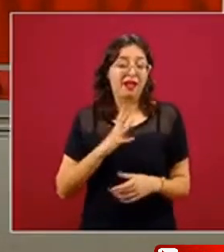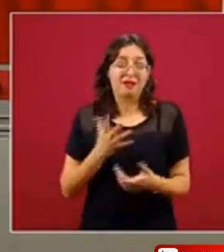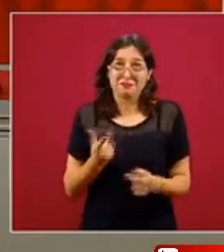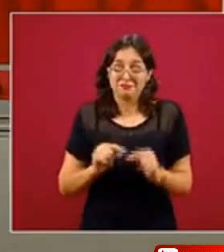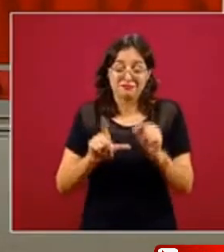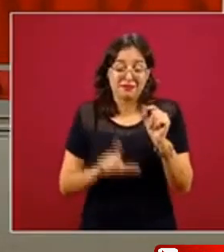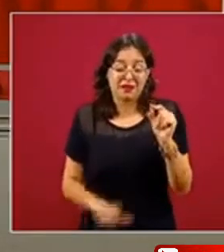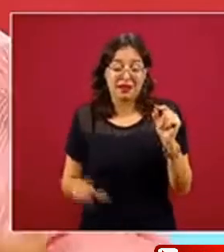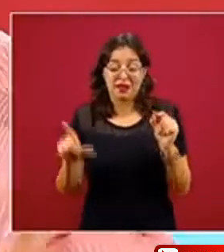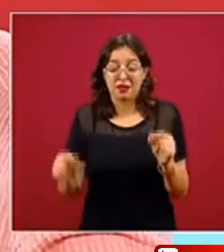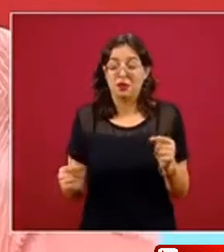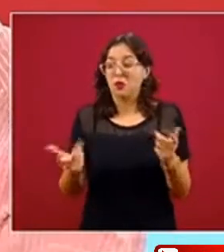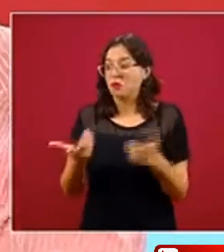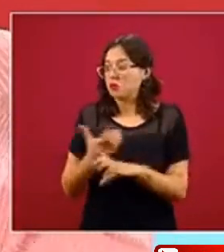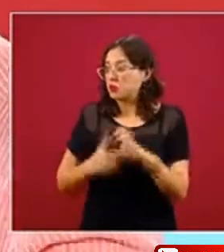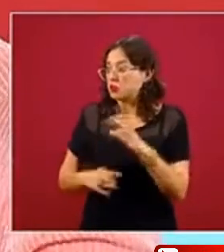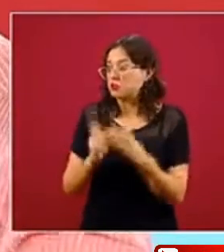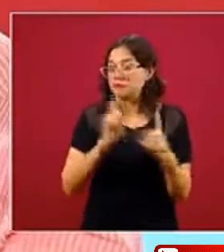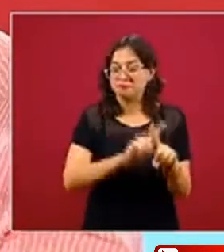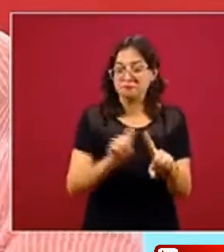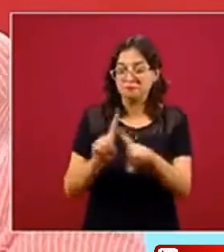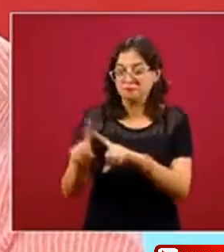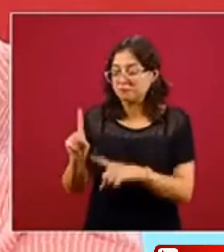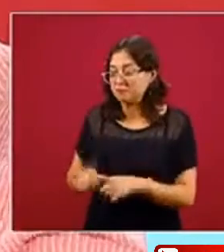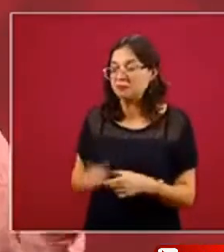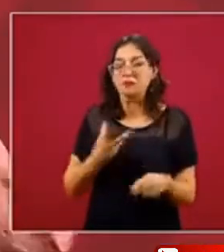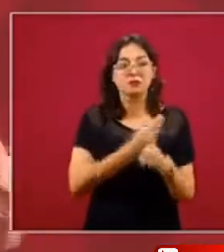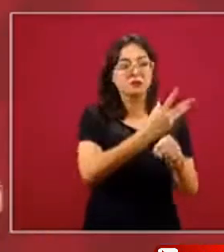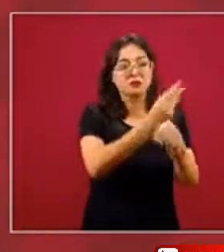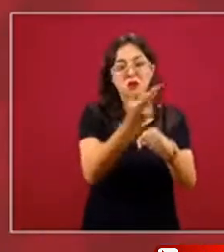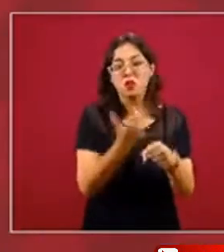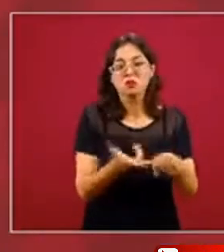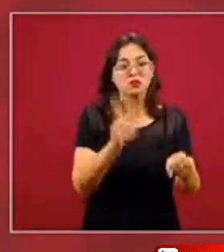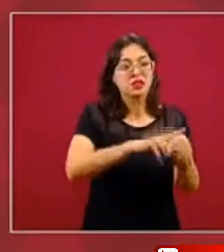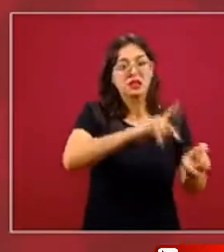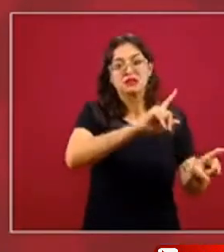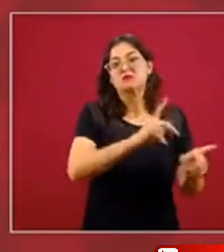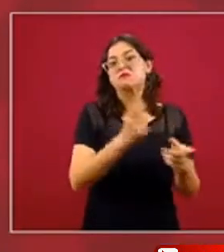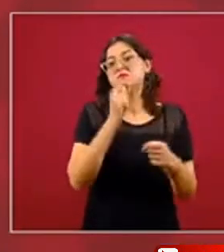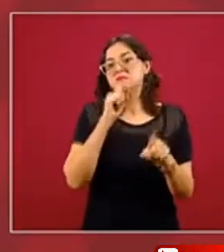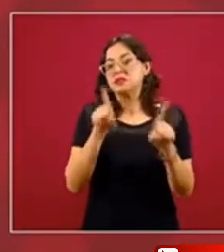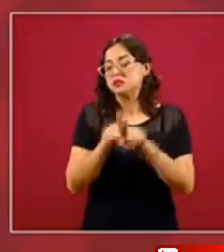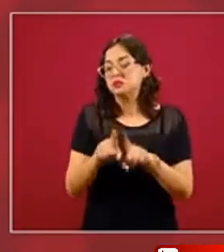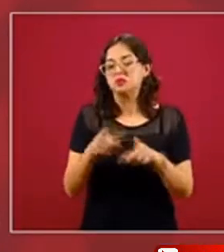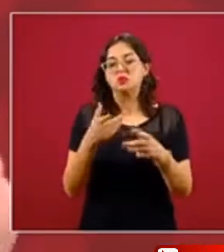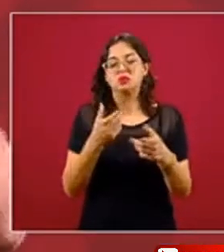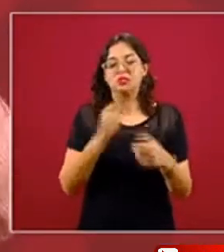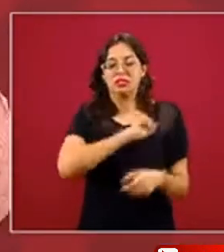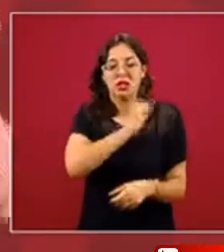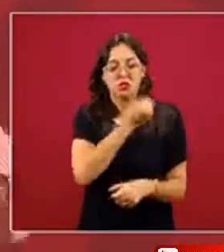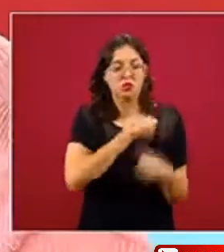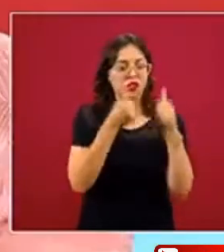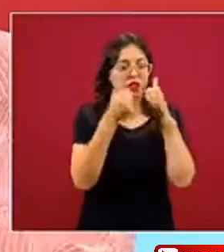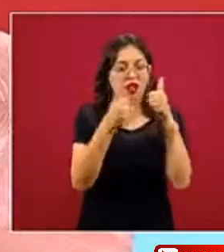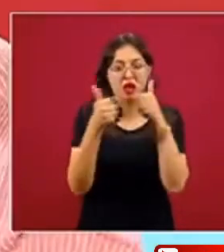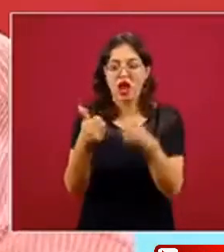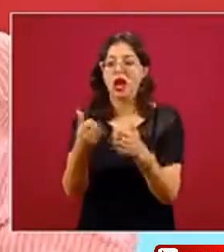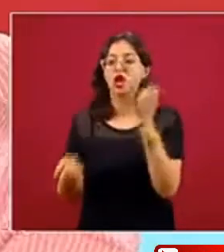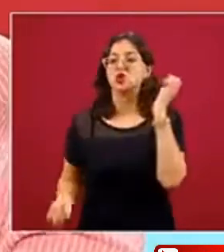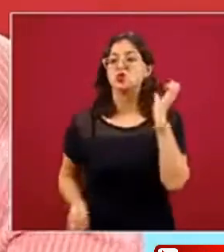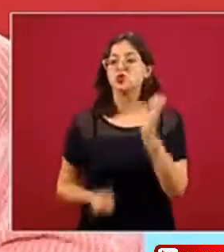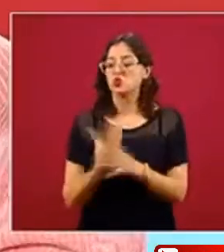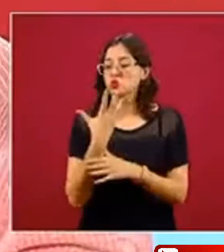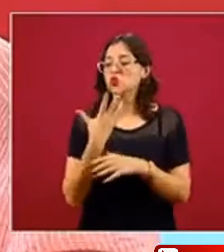en México y los que vamos desarrollando, como la reconversión hospitalaria, como las intervenciones de salud pública, como esta nueva fase de